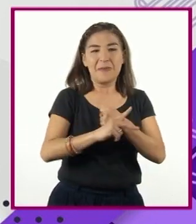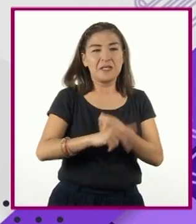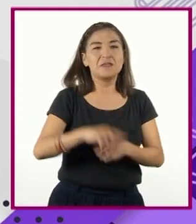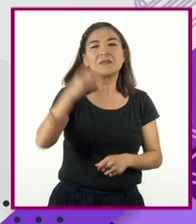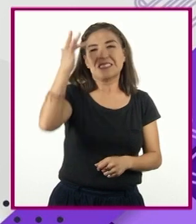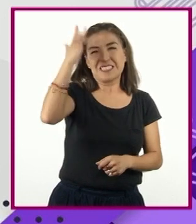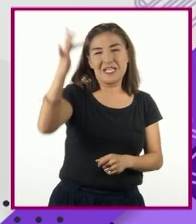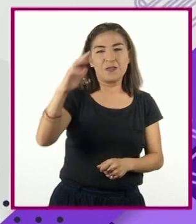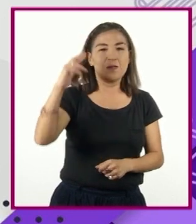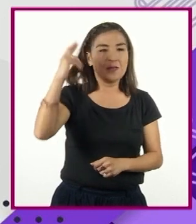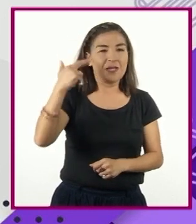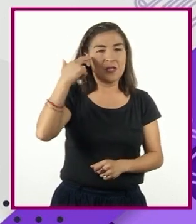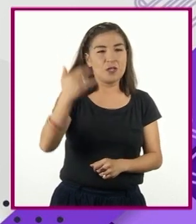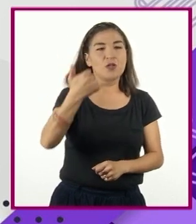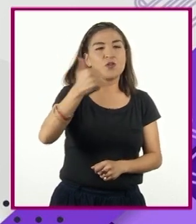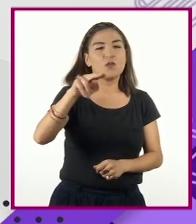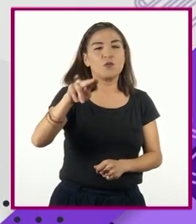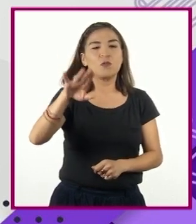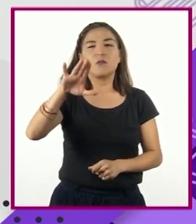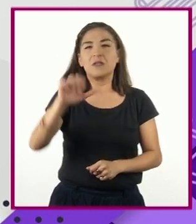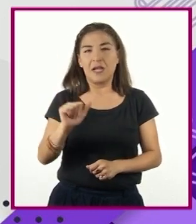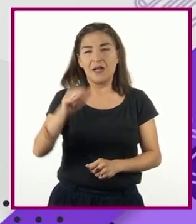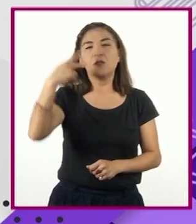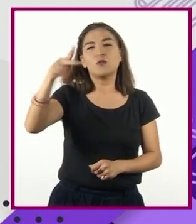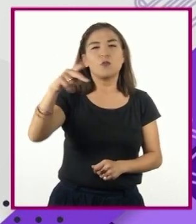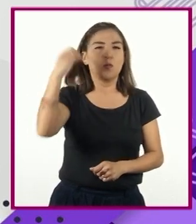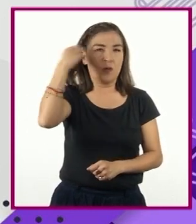Reyes, Yucuná, Oaxaca. El